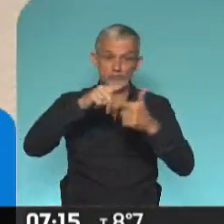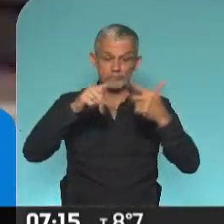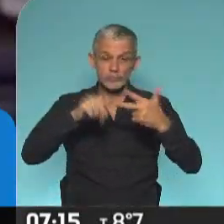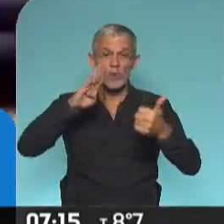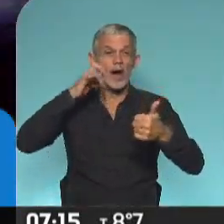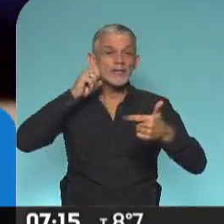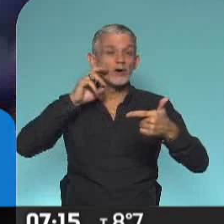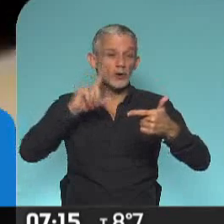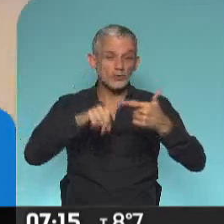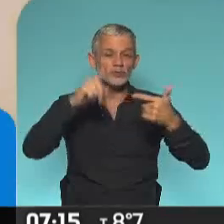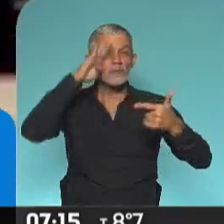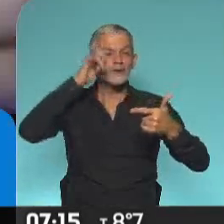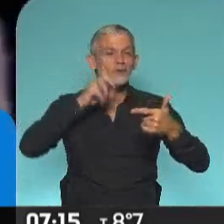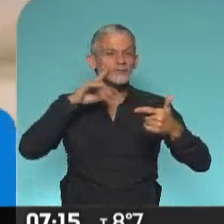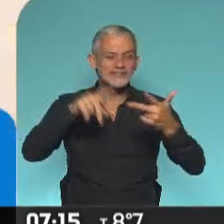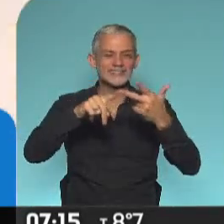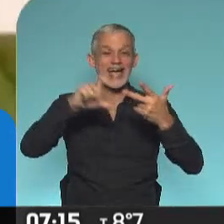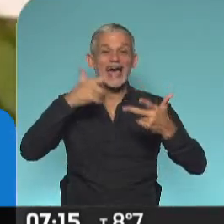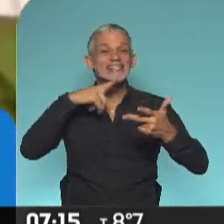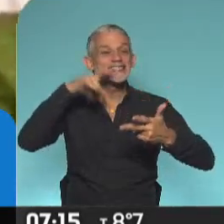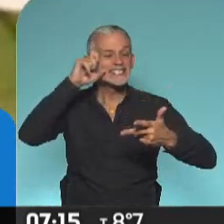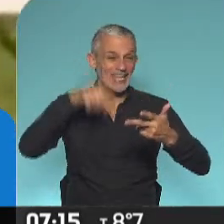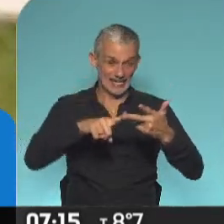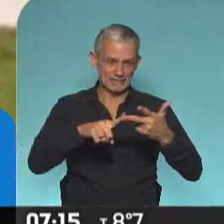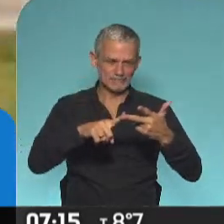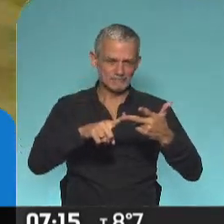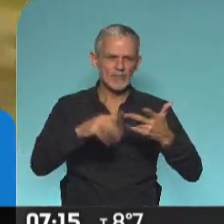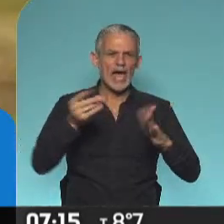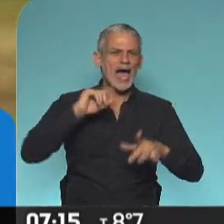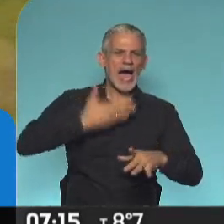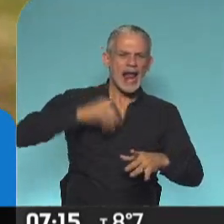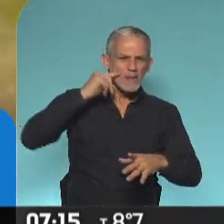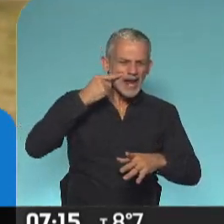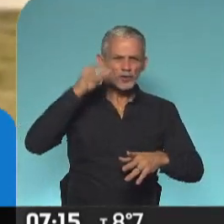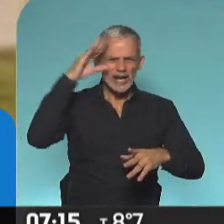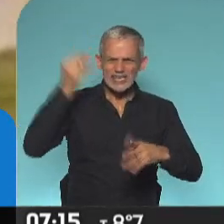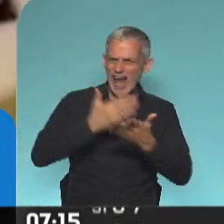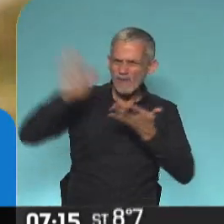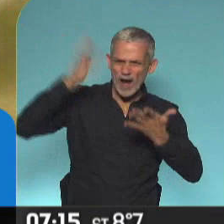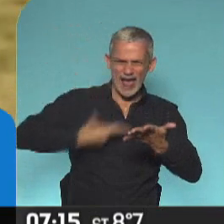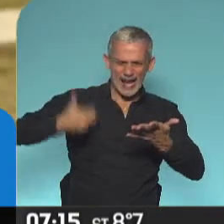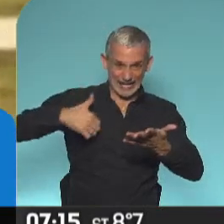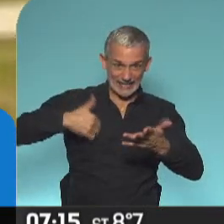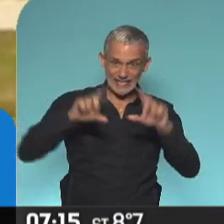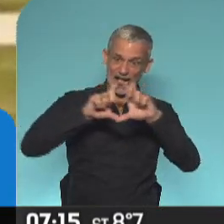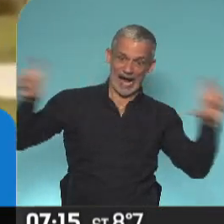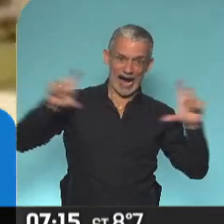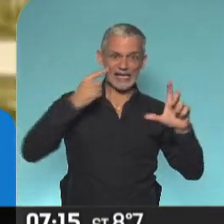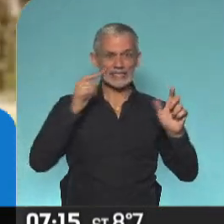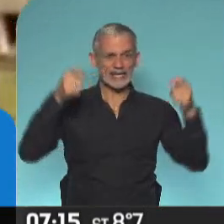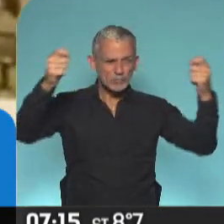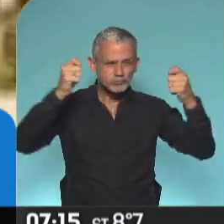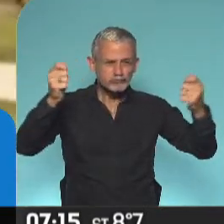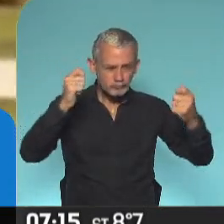Bruglia, Bertuzzi y Castelli. Alberto y Cristina fuera de la Argentina, algunos de los carteles que también se vieron en esta protesta, en